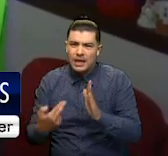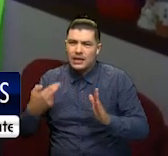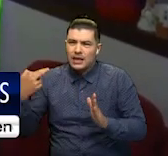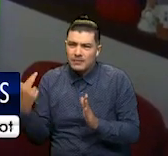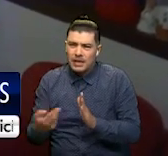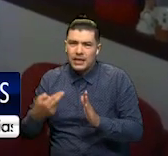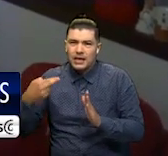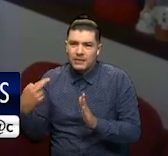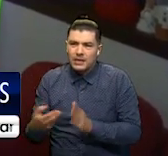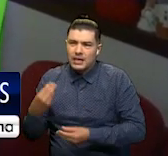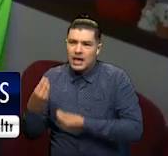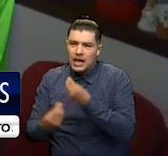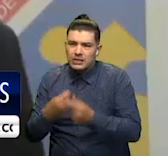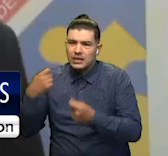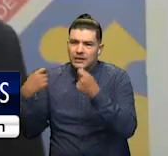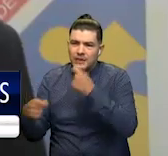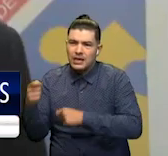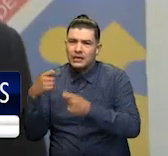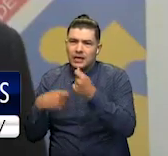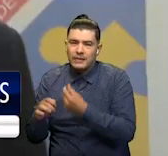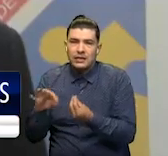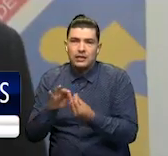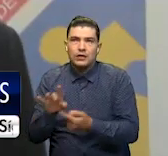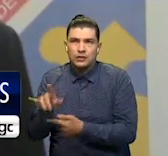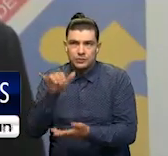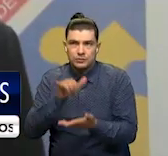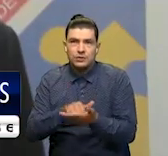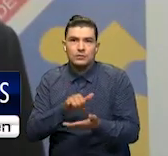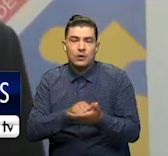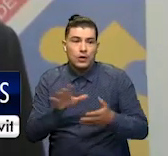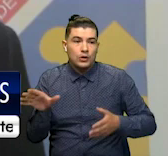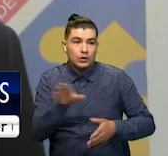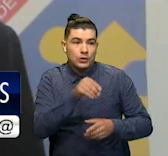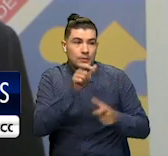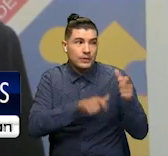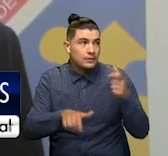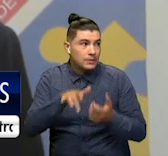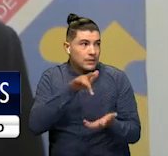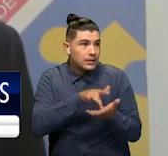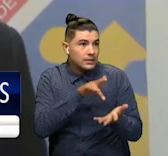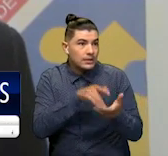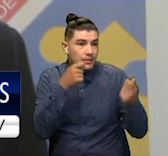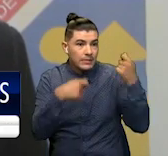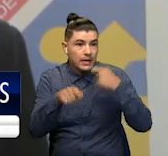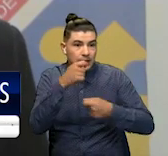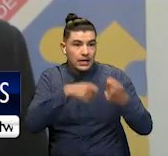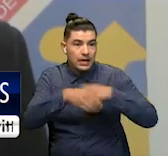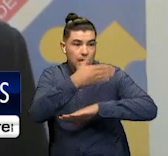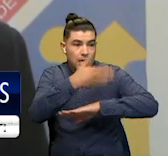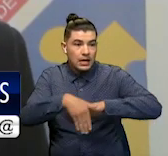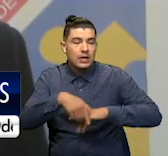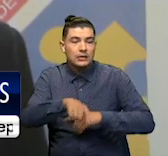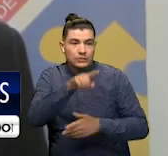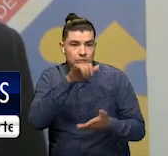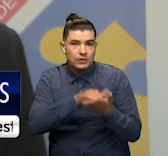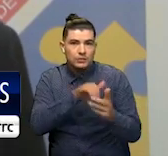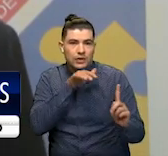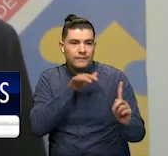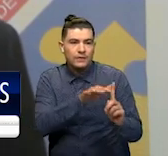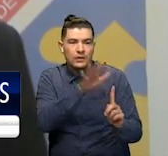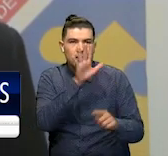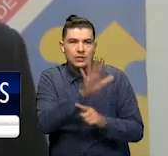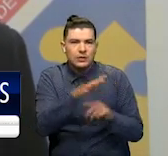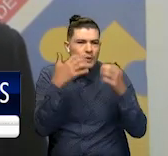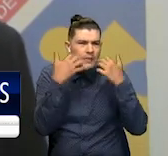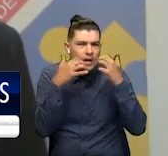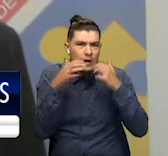de varios delitos. Y donde la presencia de habitantes de la calle, pues igualmente influenciaba en